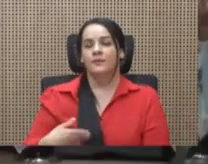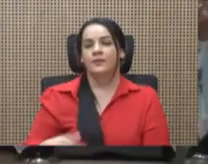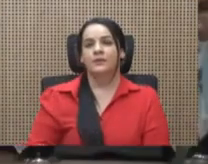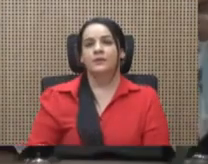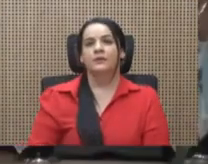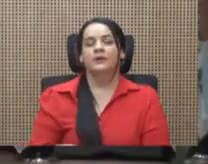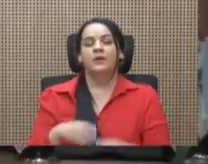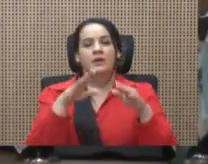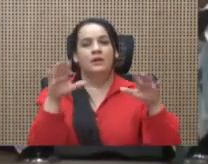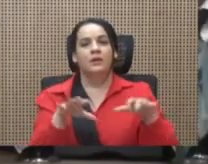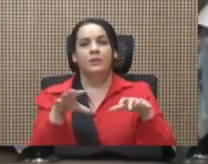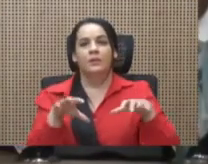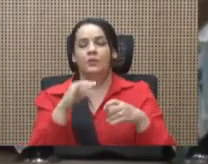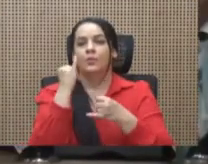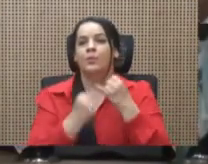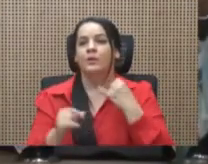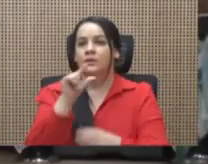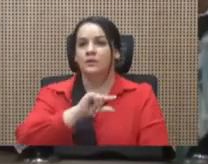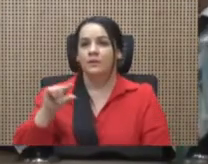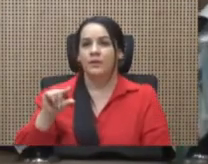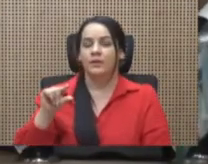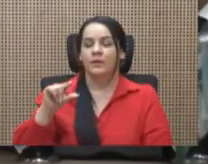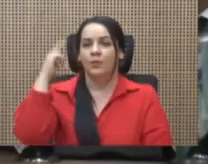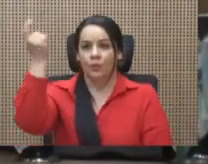En el evento que tuvimos el fin de semana en Guanacaste,